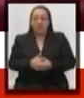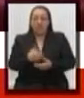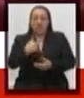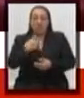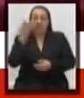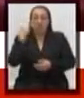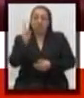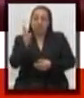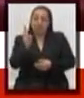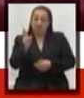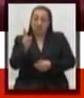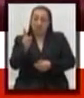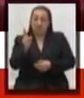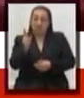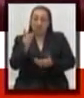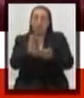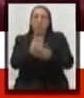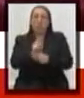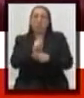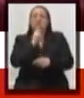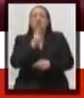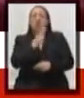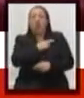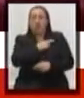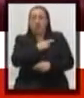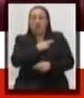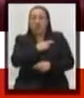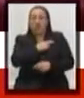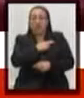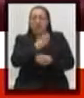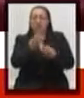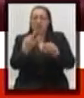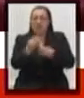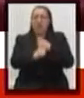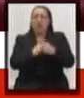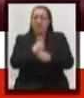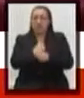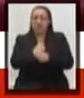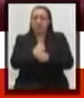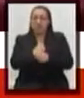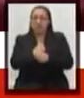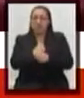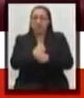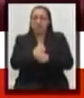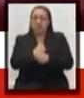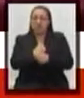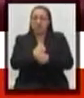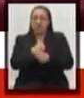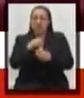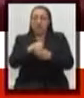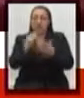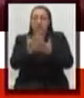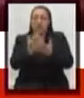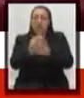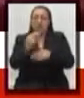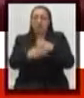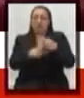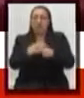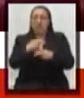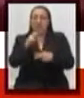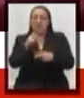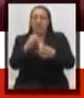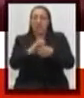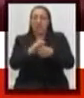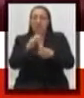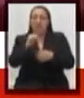sido maestra de educación secundaria varios años en el Colegio Nacional, la Unidad